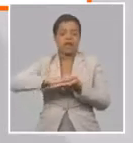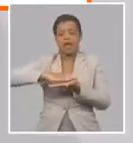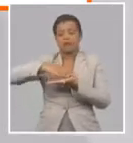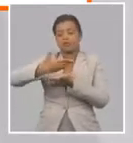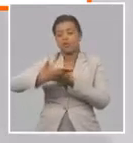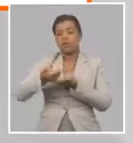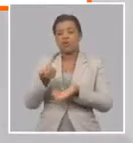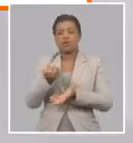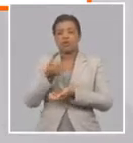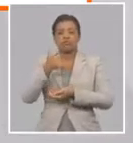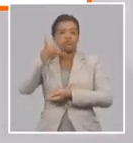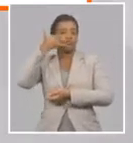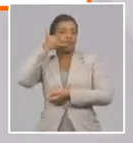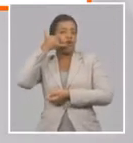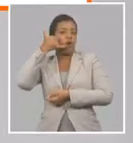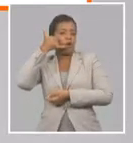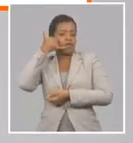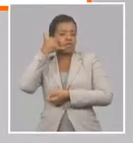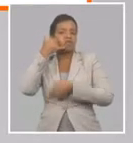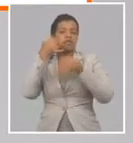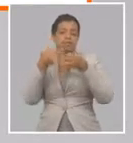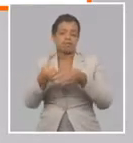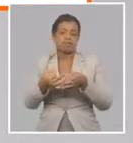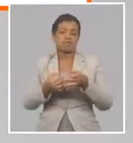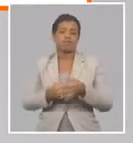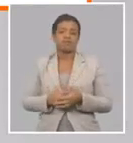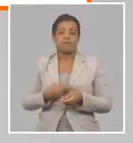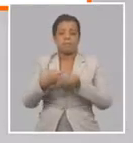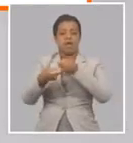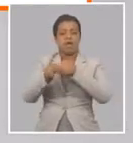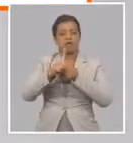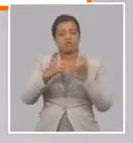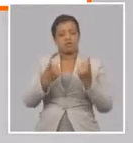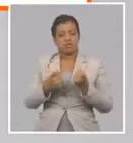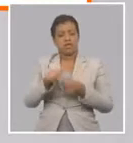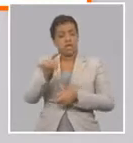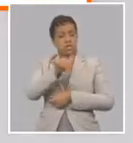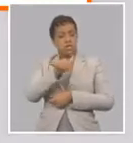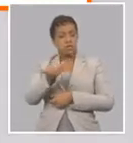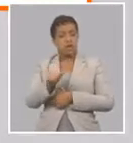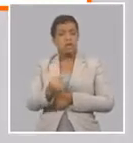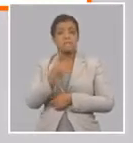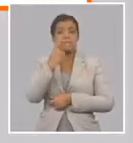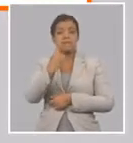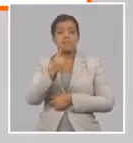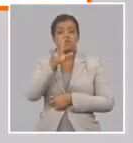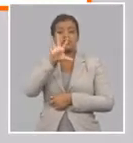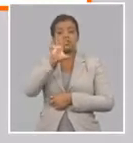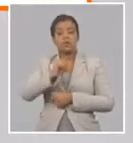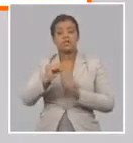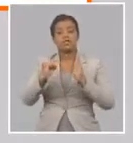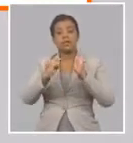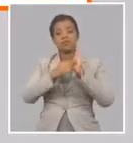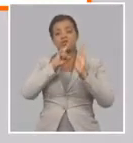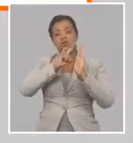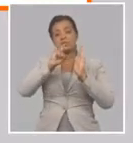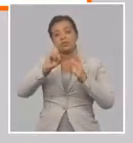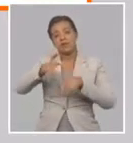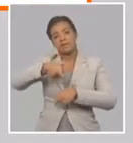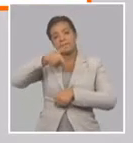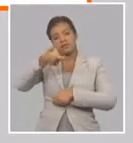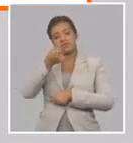teléfono y un grupo de artículos que están ahí bien recogidos así como los primeros 50 puntos 99 puestos del valor de importación